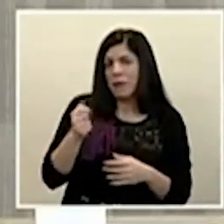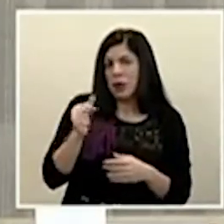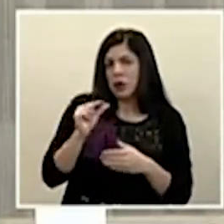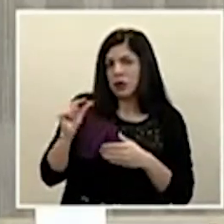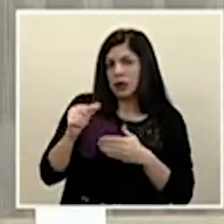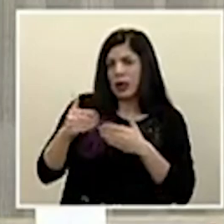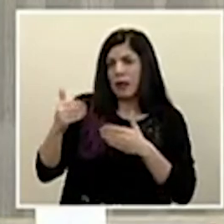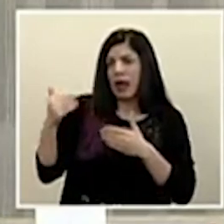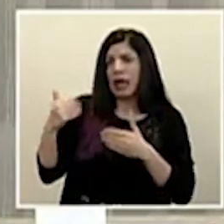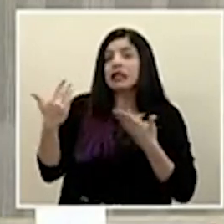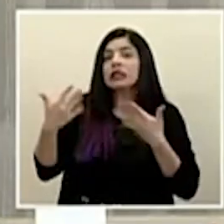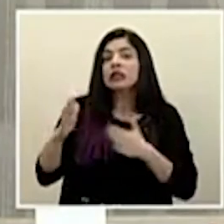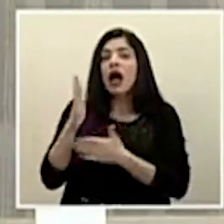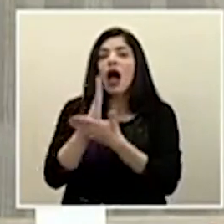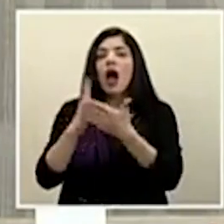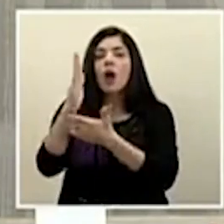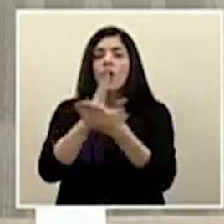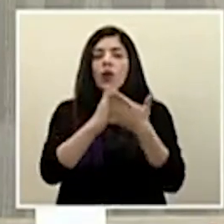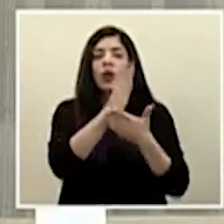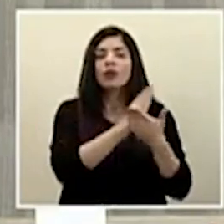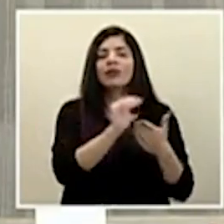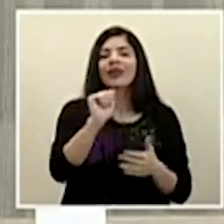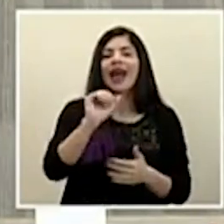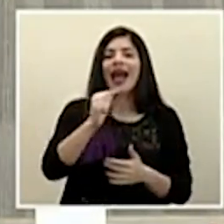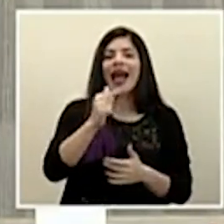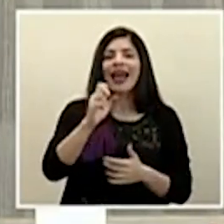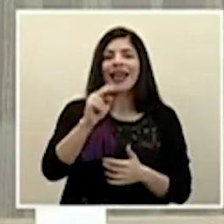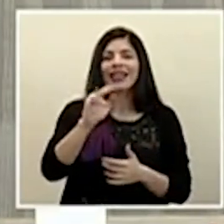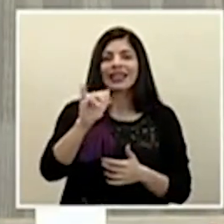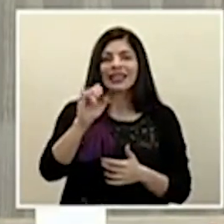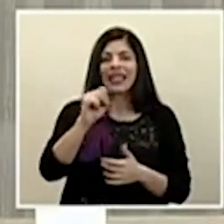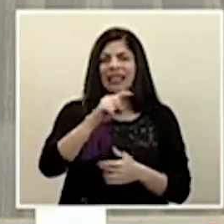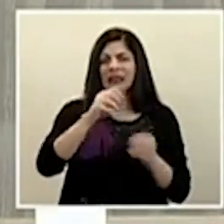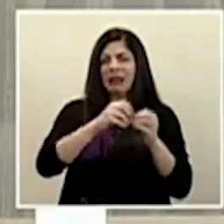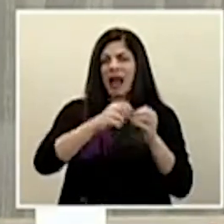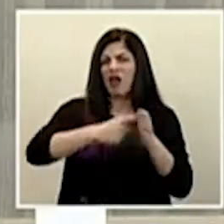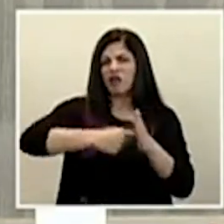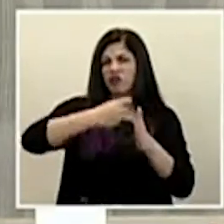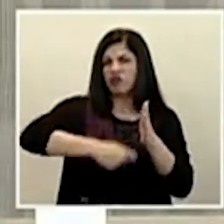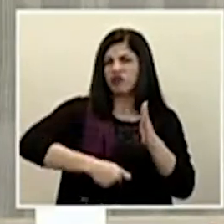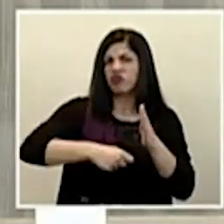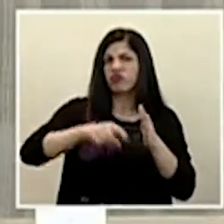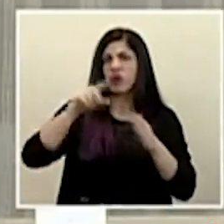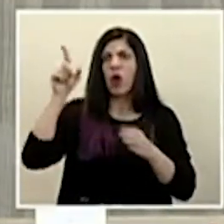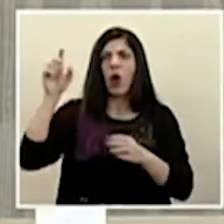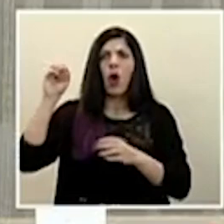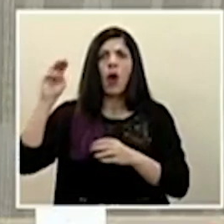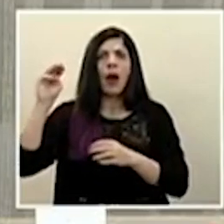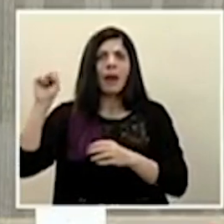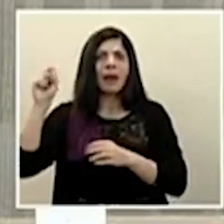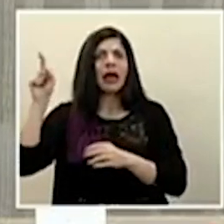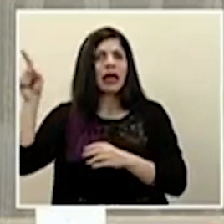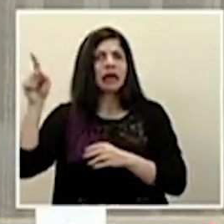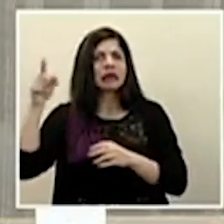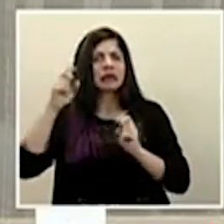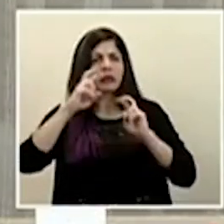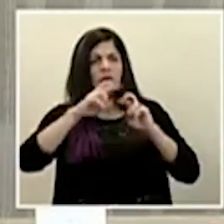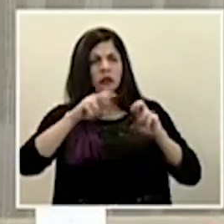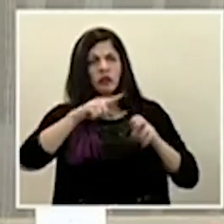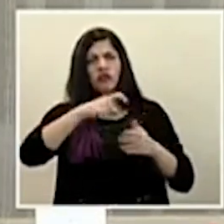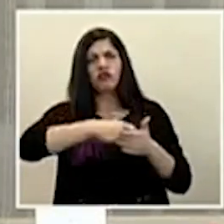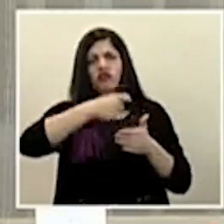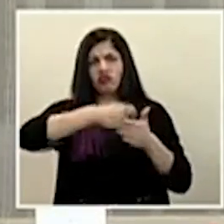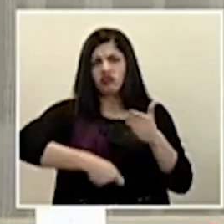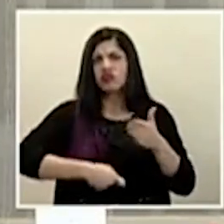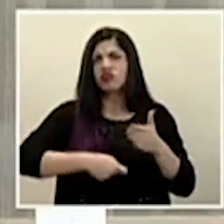semanas, ya algunas agencias que son agencias estrictas, que son agencias que son consideradas por la OMS, que siguen una rigurosidad importante a la